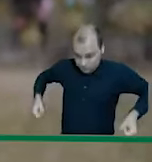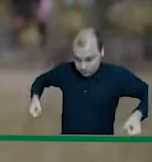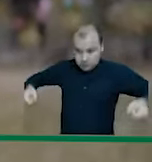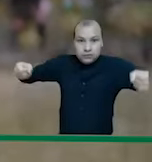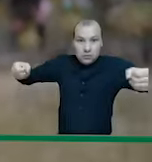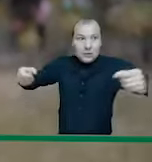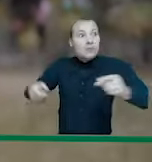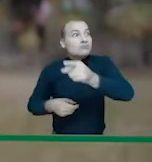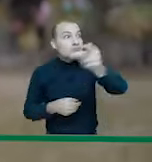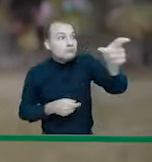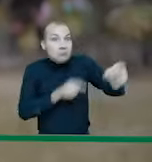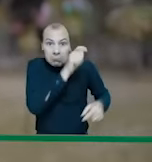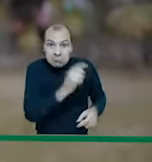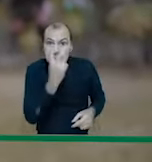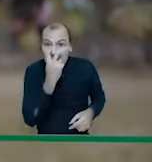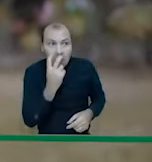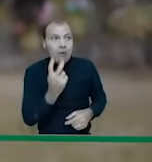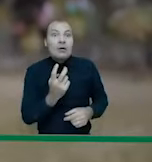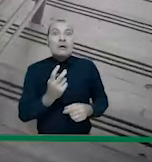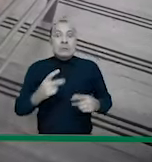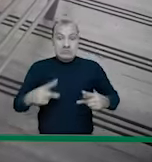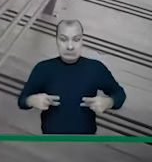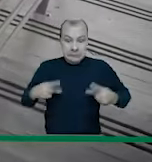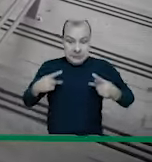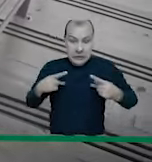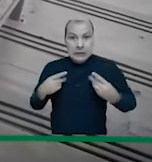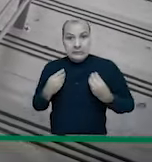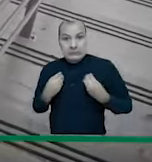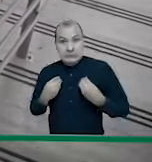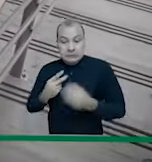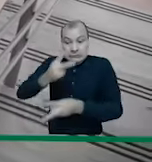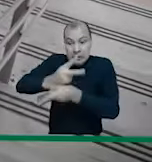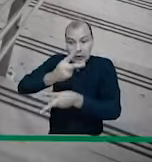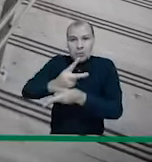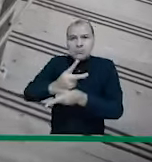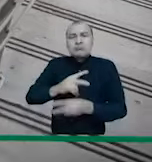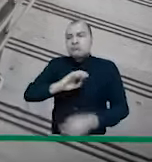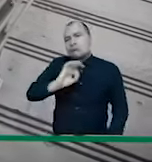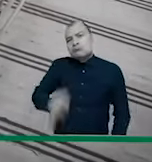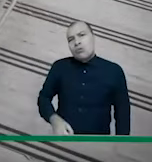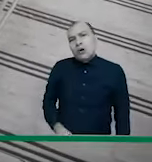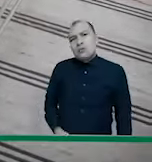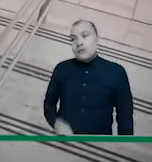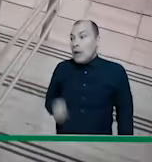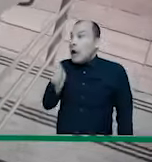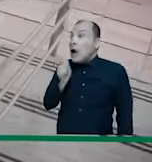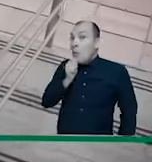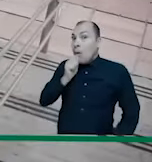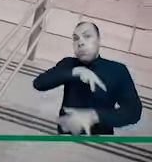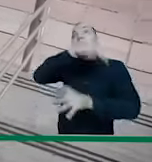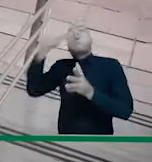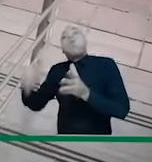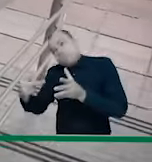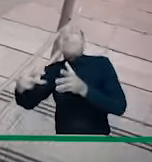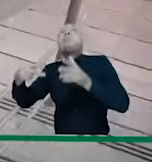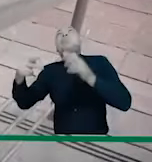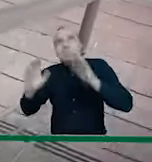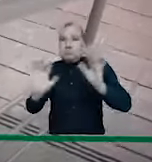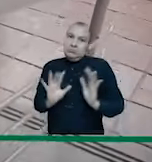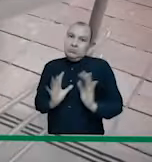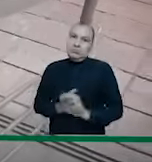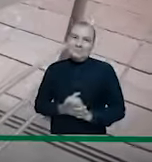ese edificio patrimonial es que tienen baranda de protección para que nunca otra persona ciega ponga en